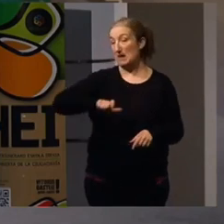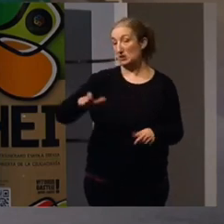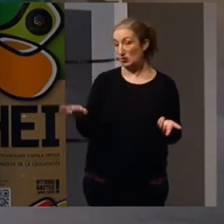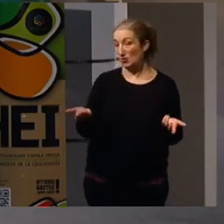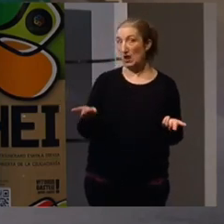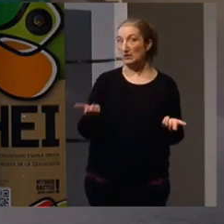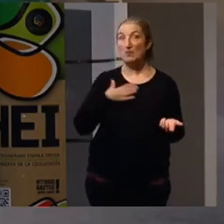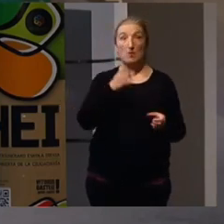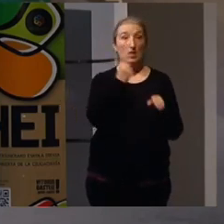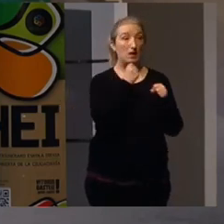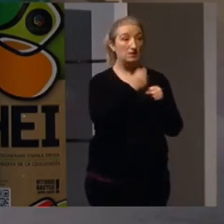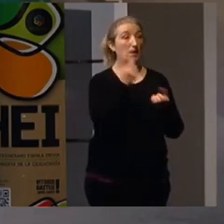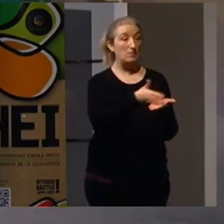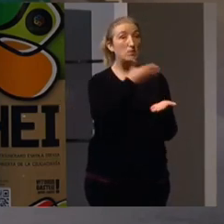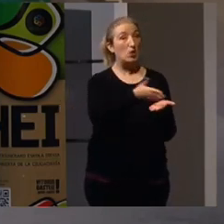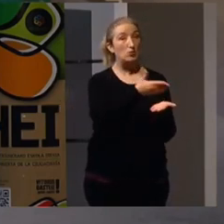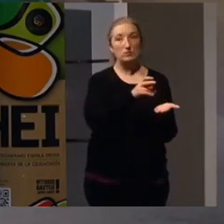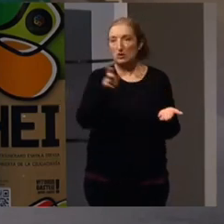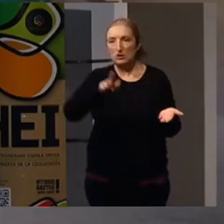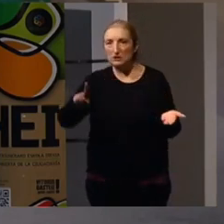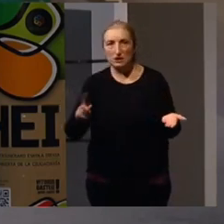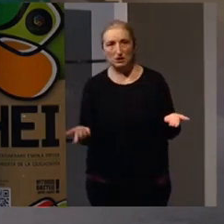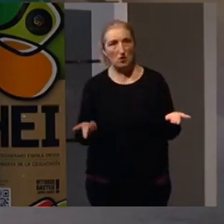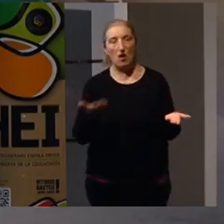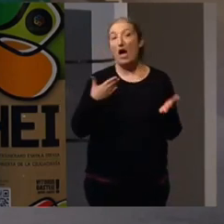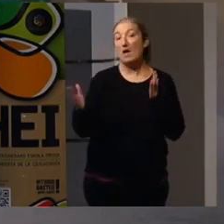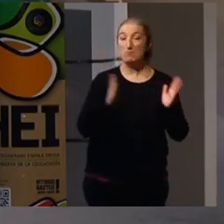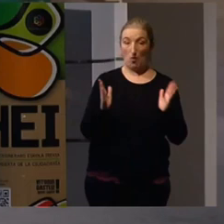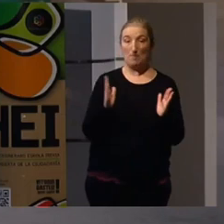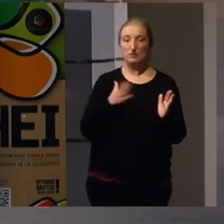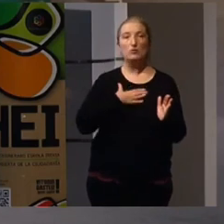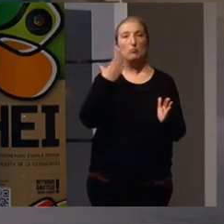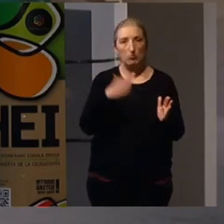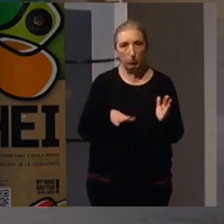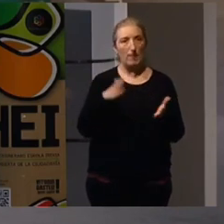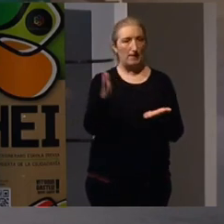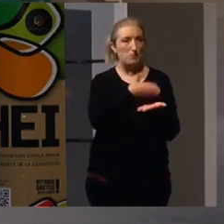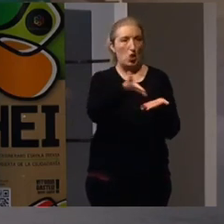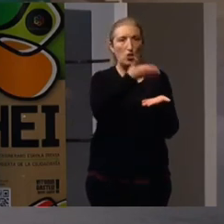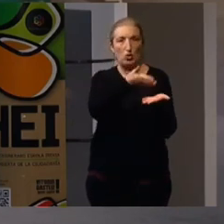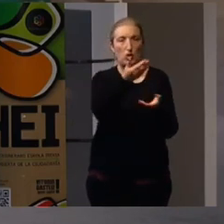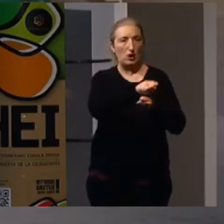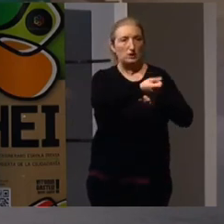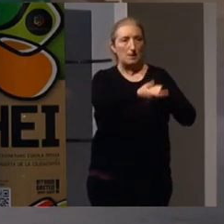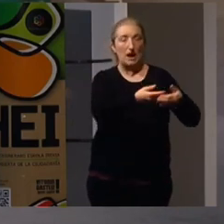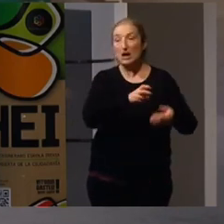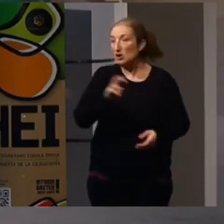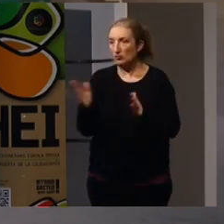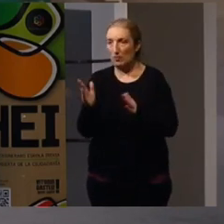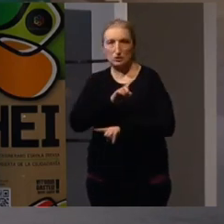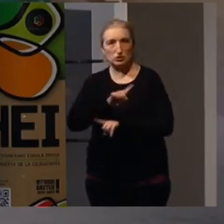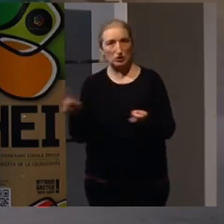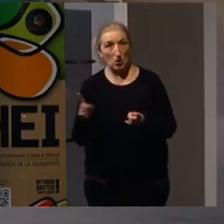que están en condiciones de hacer este trabajo productivo, hay personas que no. Hay momentos vitales en los que uno puede estar produciendo y hay otros momentos vitales en los